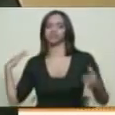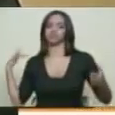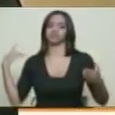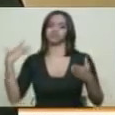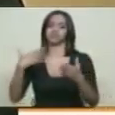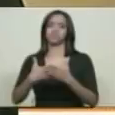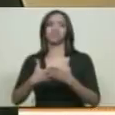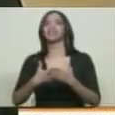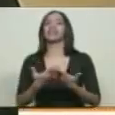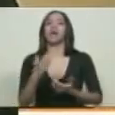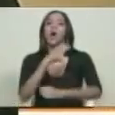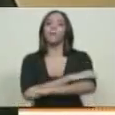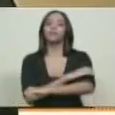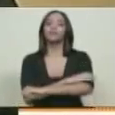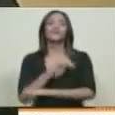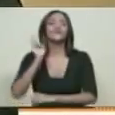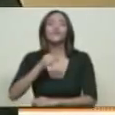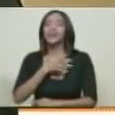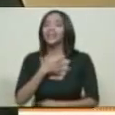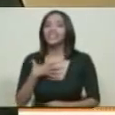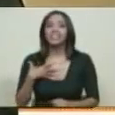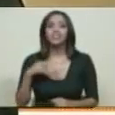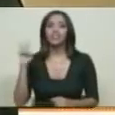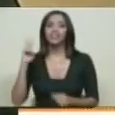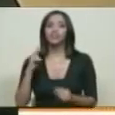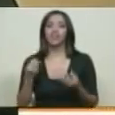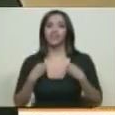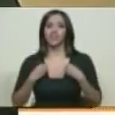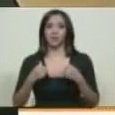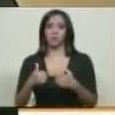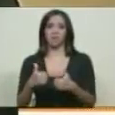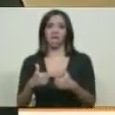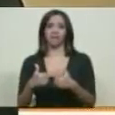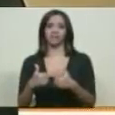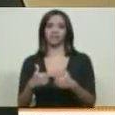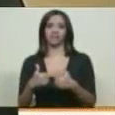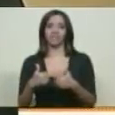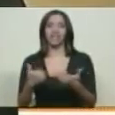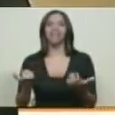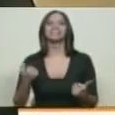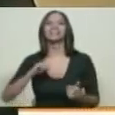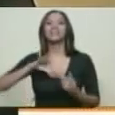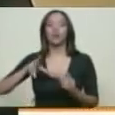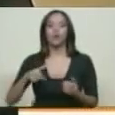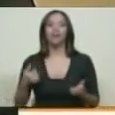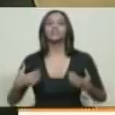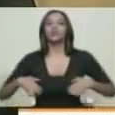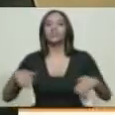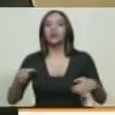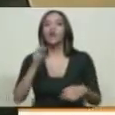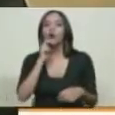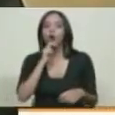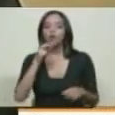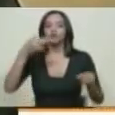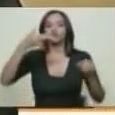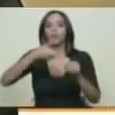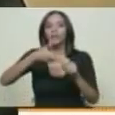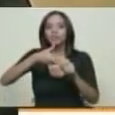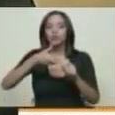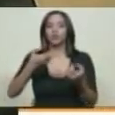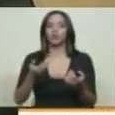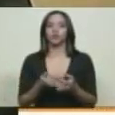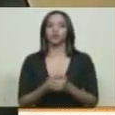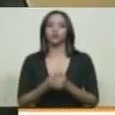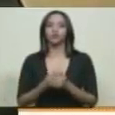amos, nunca quiso que la gente de Venezuela viviese bien. Lo que quisieron es sus riquezas. que hicieron su oro, su petróleo, su cacao,